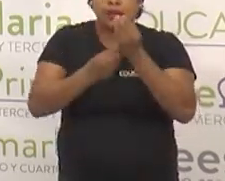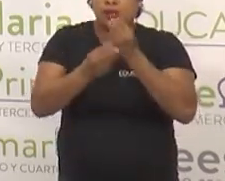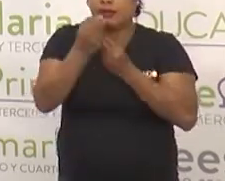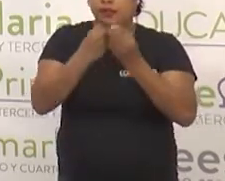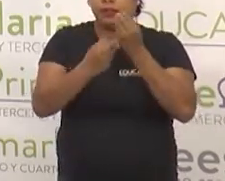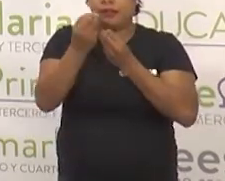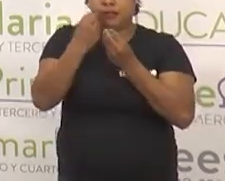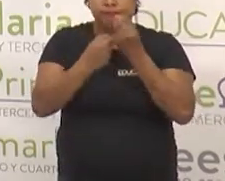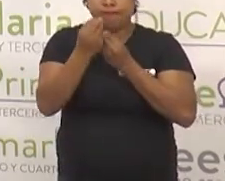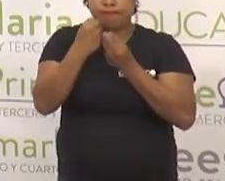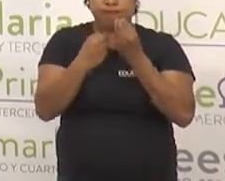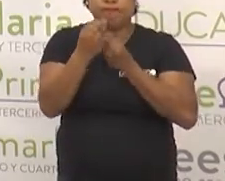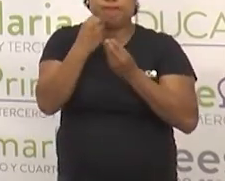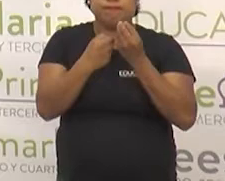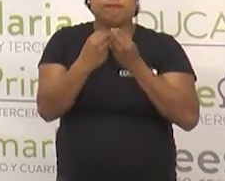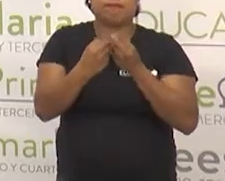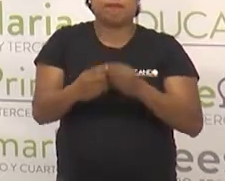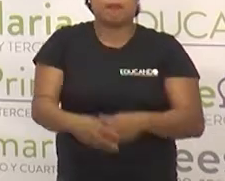Alimentarse.